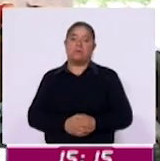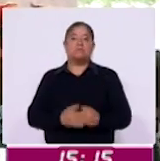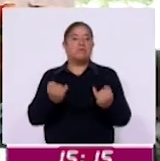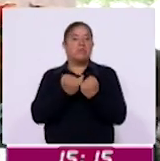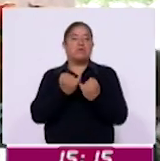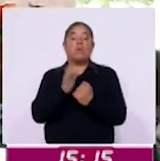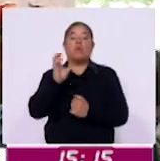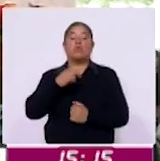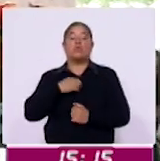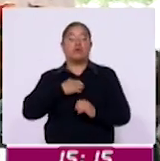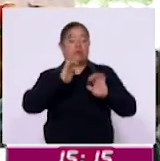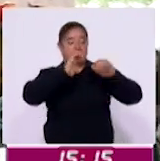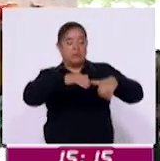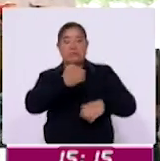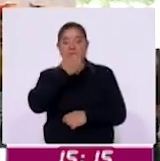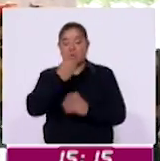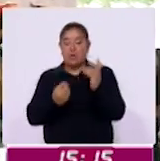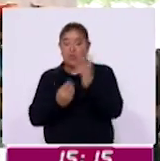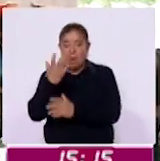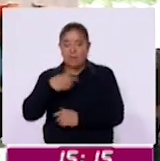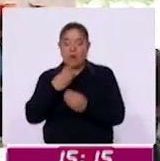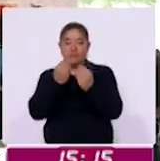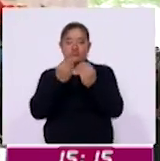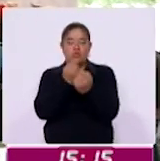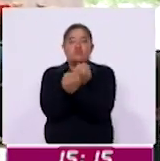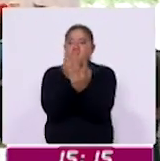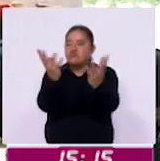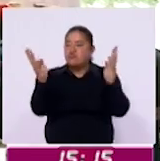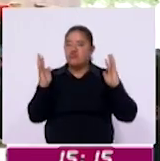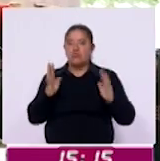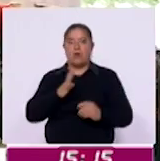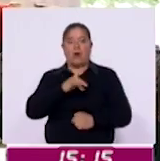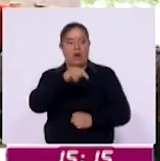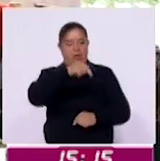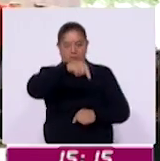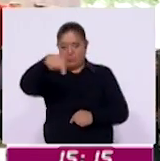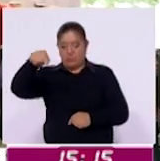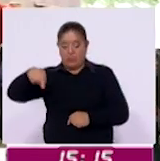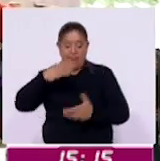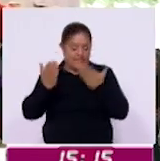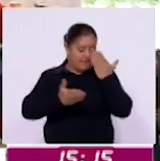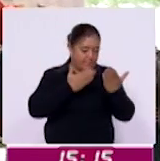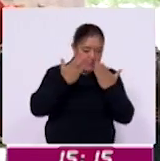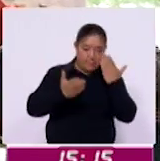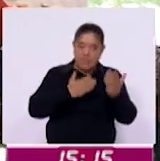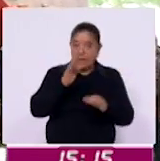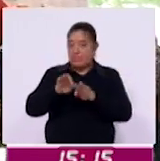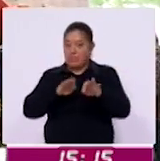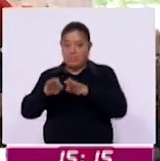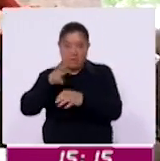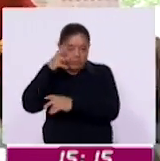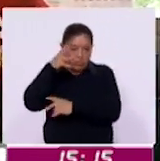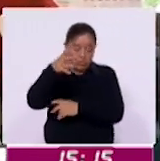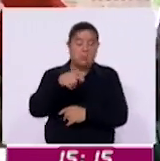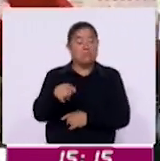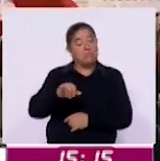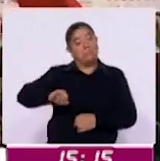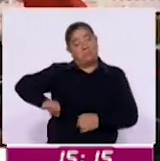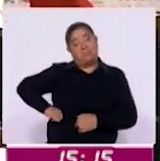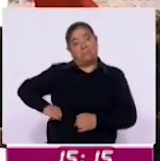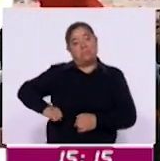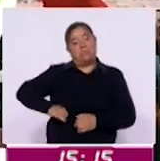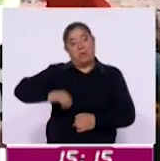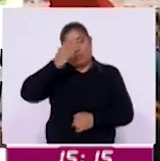cuando vas a ingresar a una nueva escuela y te ofrecen su campo laboral, estudio. Está muy interesante esto para que te den a conocer y